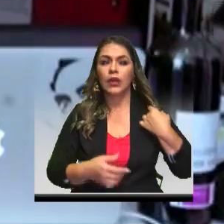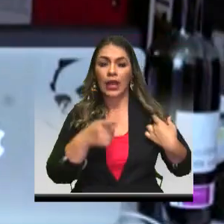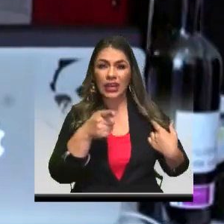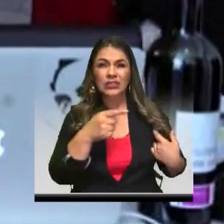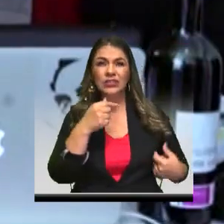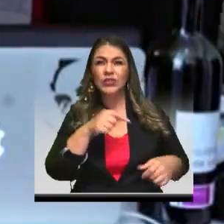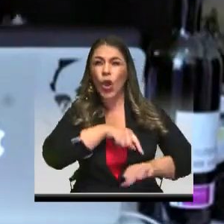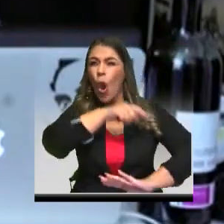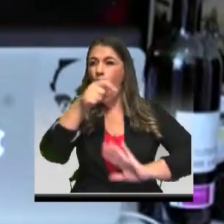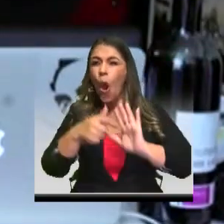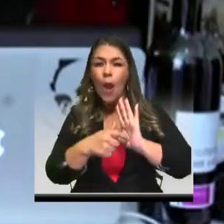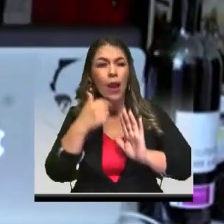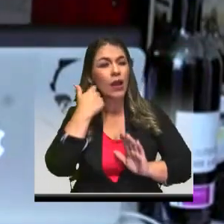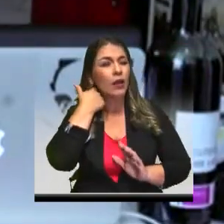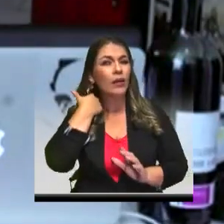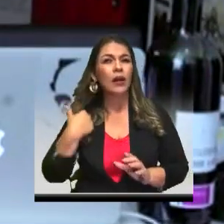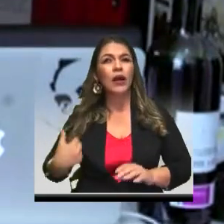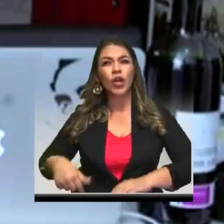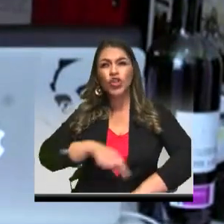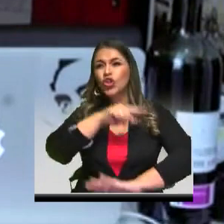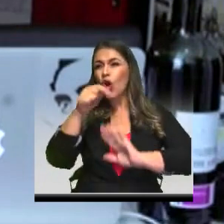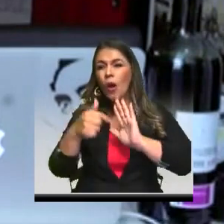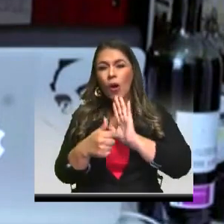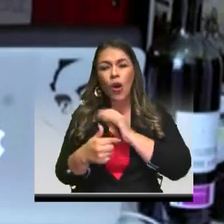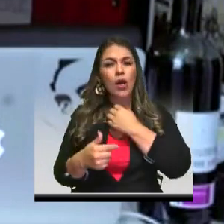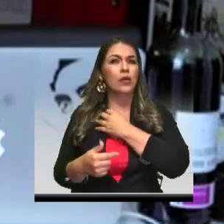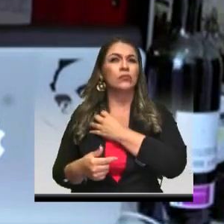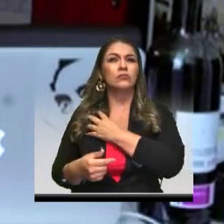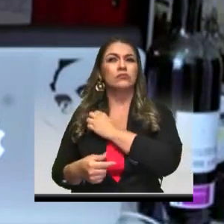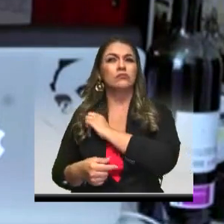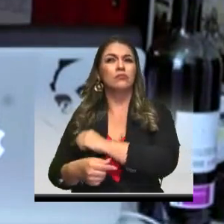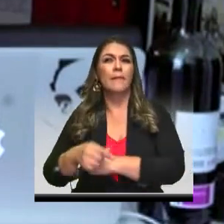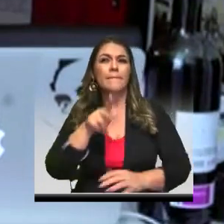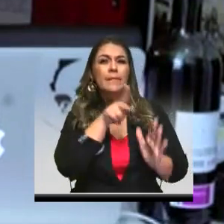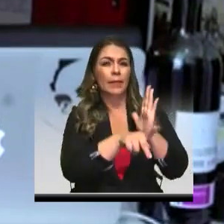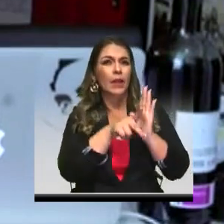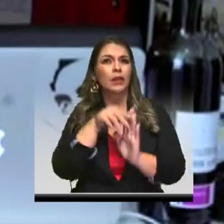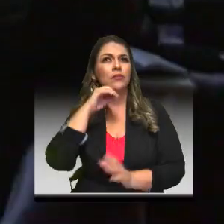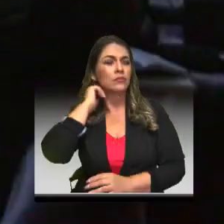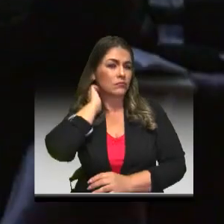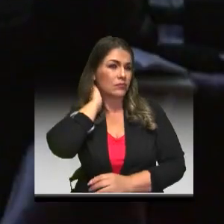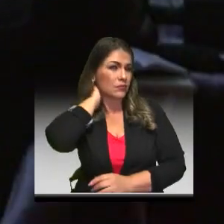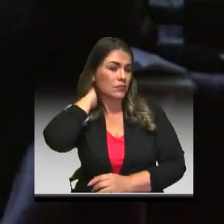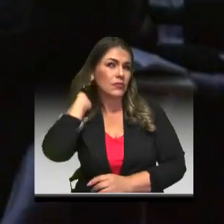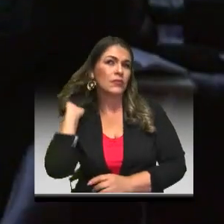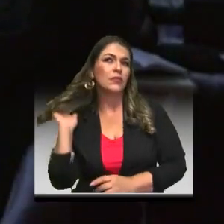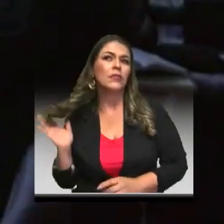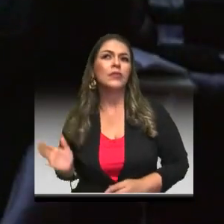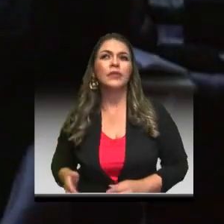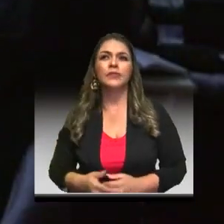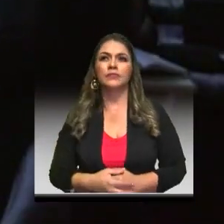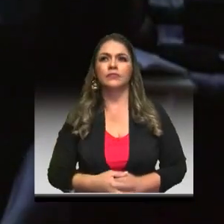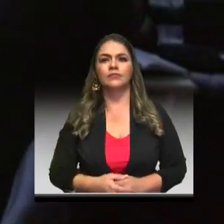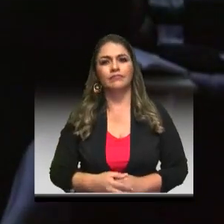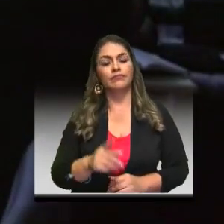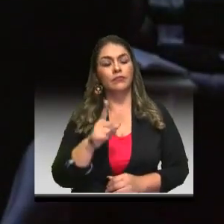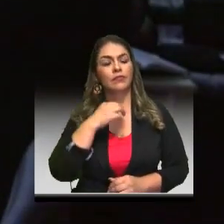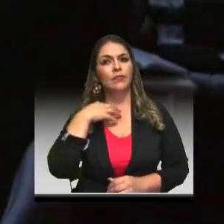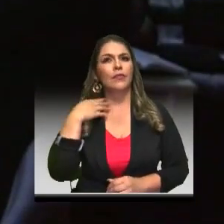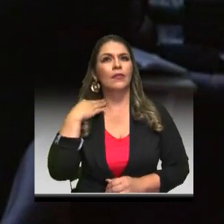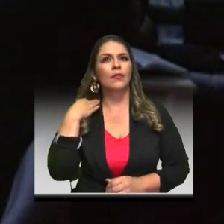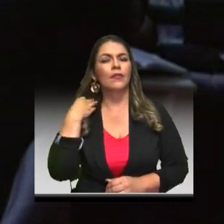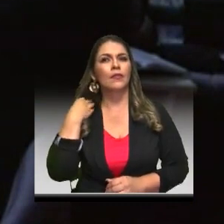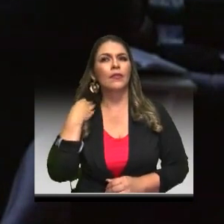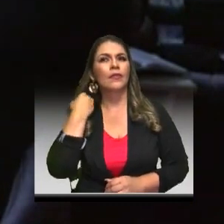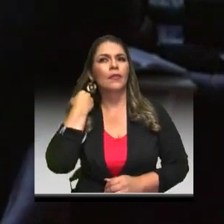mató. Eso es un hecho. Pero yo me vinculo de la parte humana de ellos.